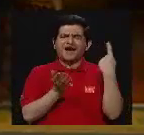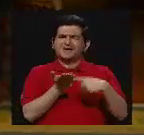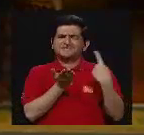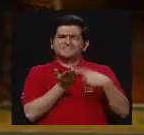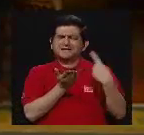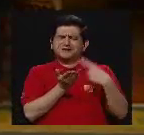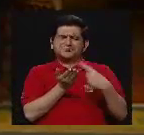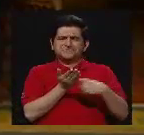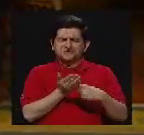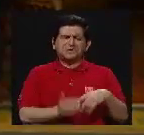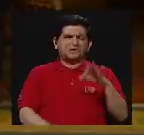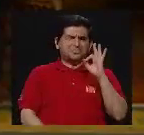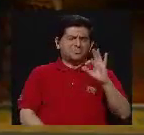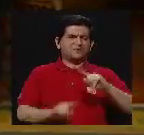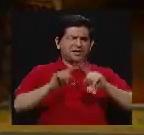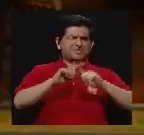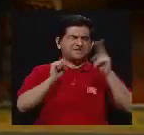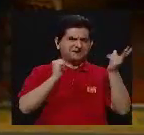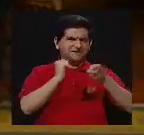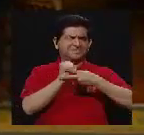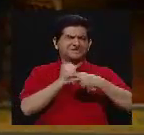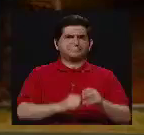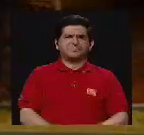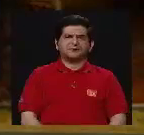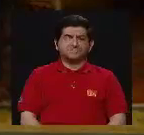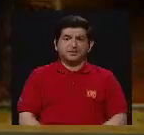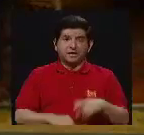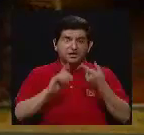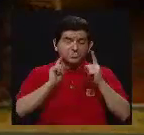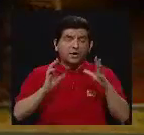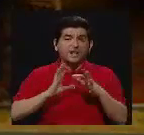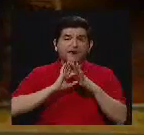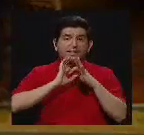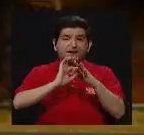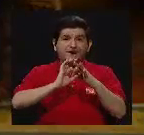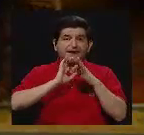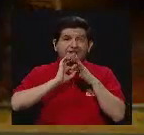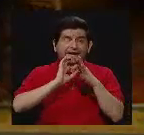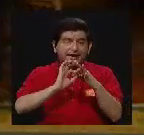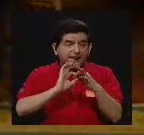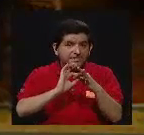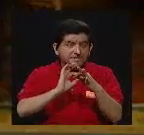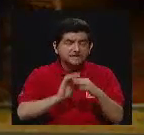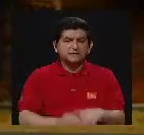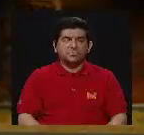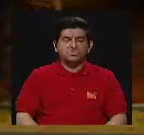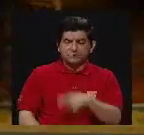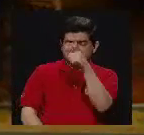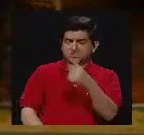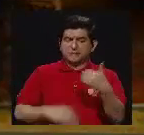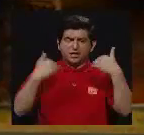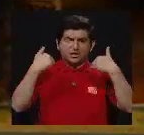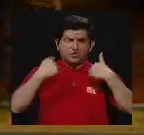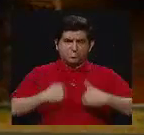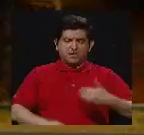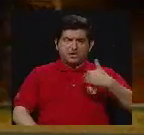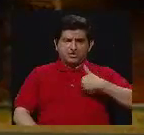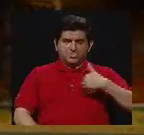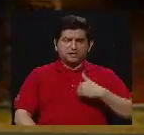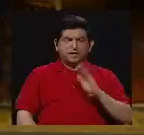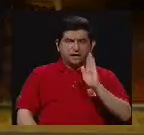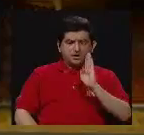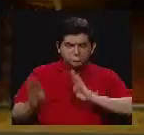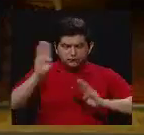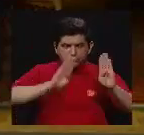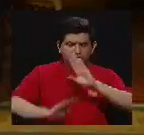hasta discutido buenamente en otras ocasiones, que es la relación que en el ser humano se teje